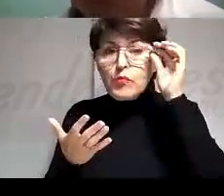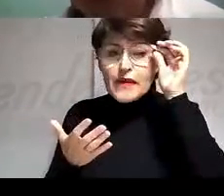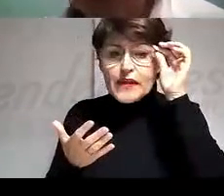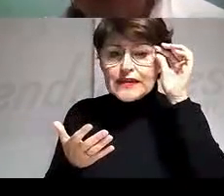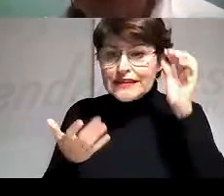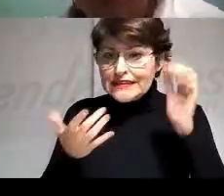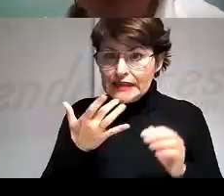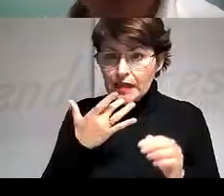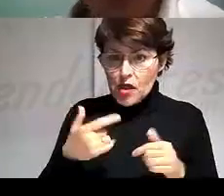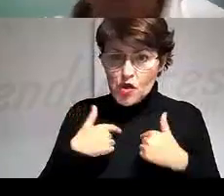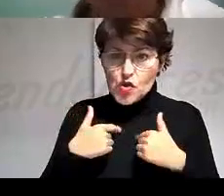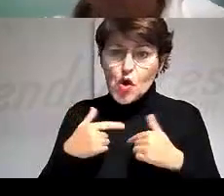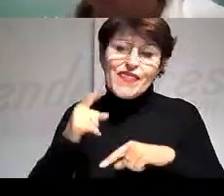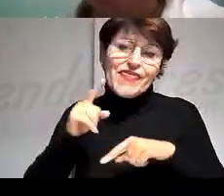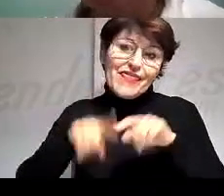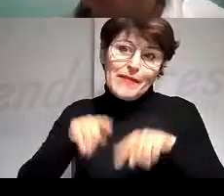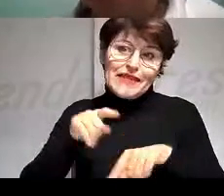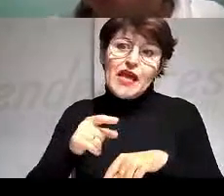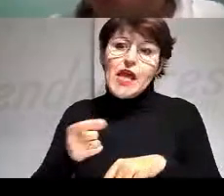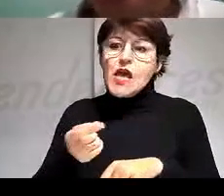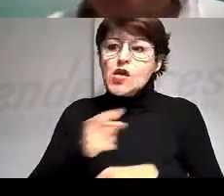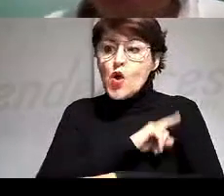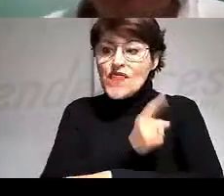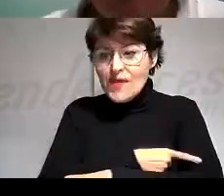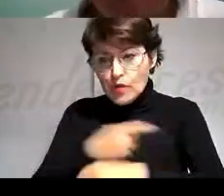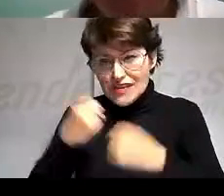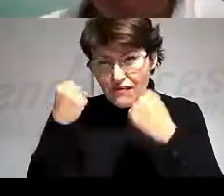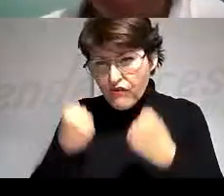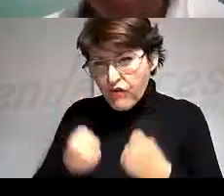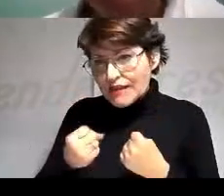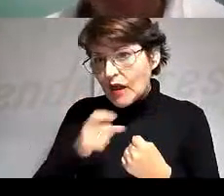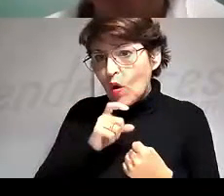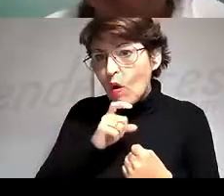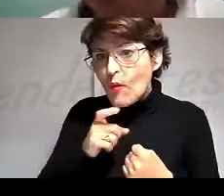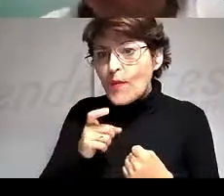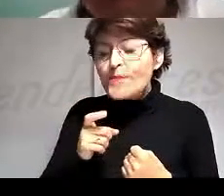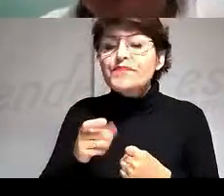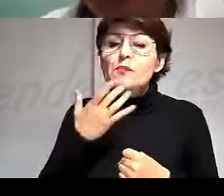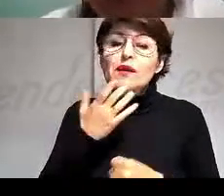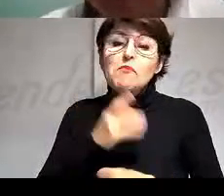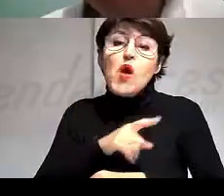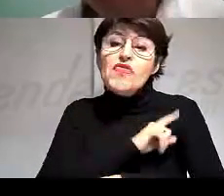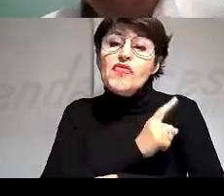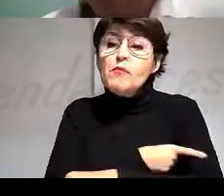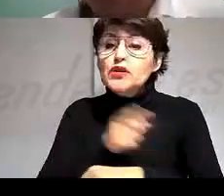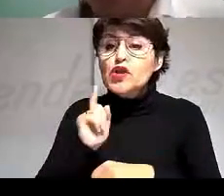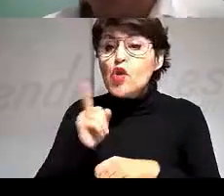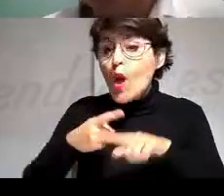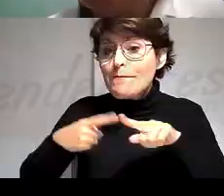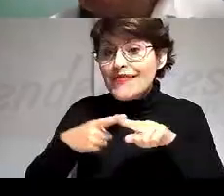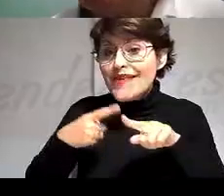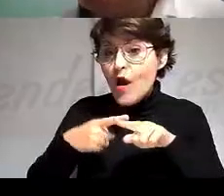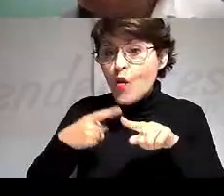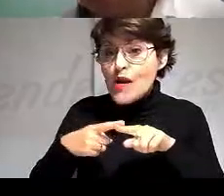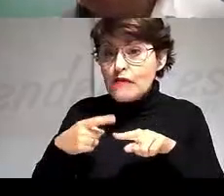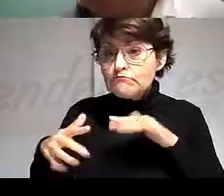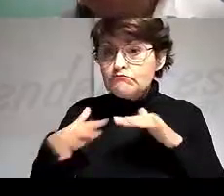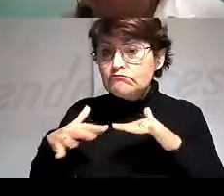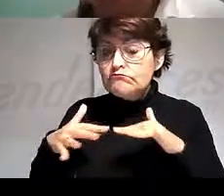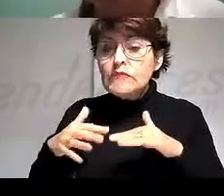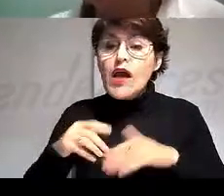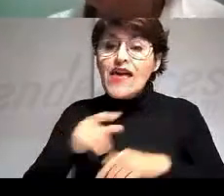tomar hidratos de carbono en la comida anterior. Es decir, un ejercicio que nos dure media hora, por ejemplo, pues no vamos a poder movilizar